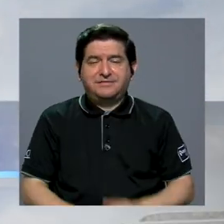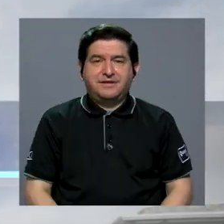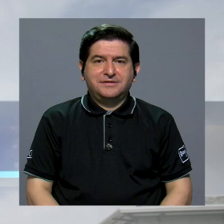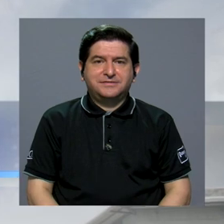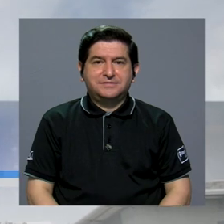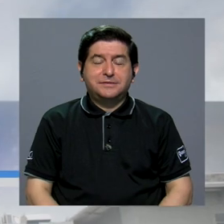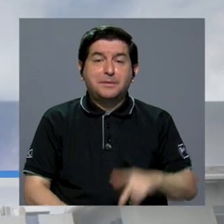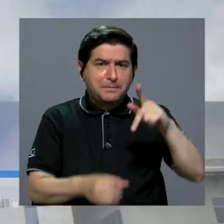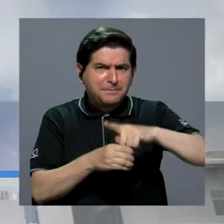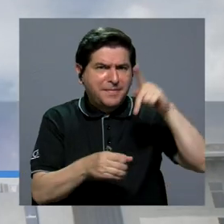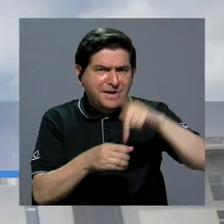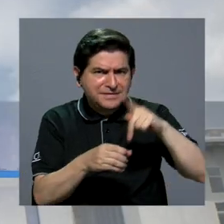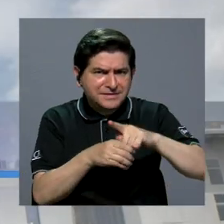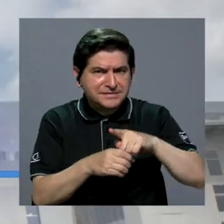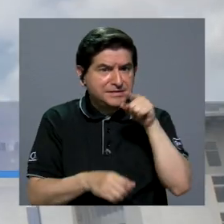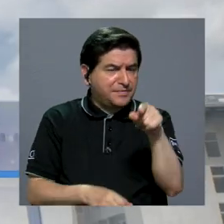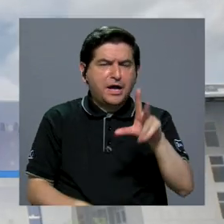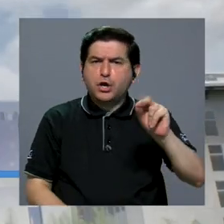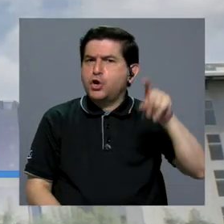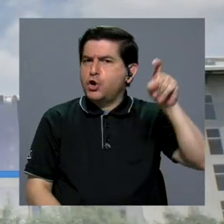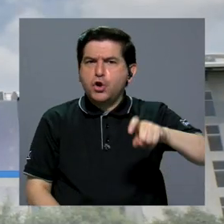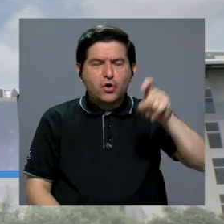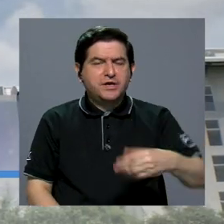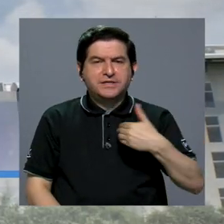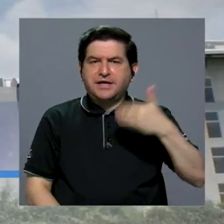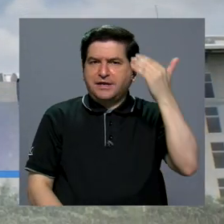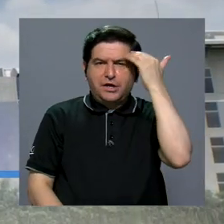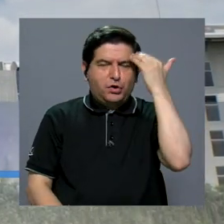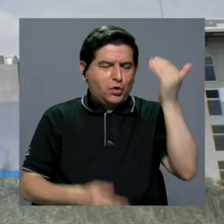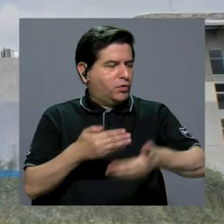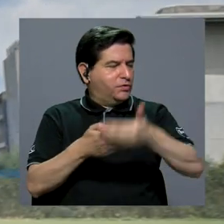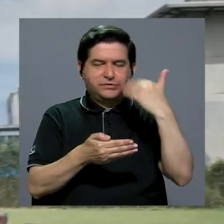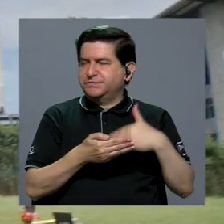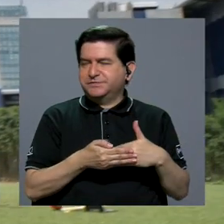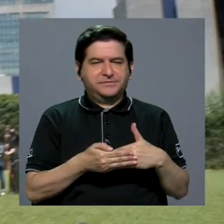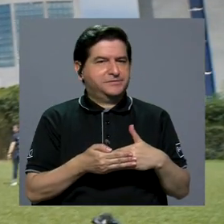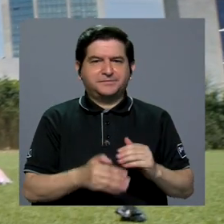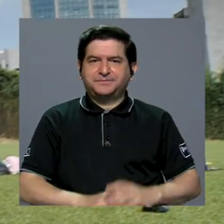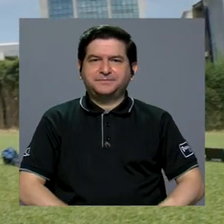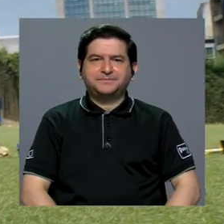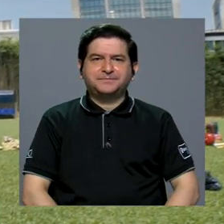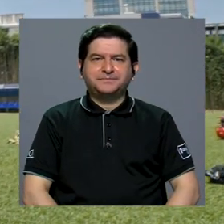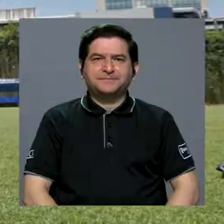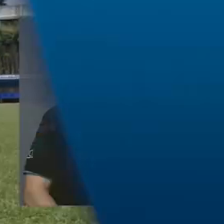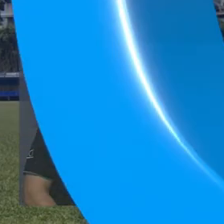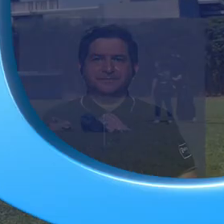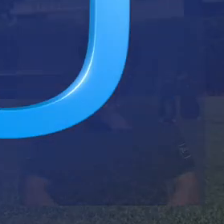académicas. Para participar de él no es necesario tener conocimientos previos.